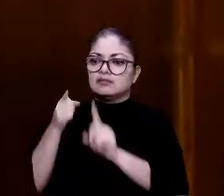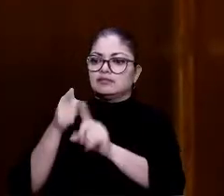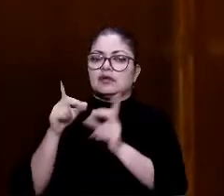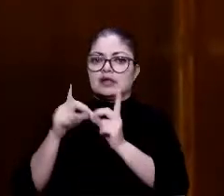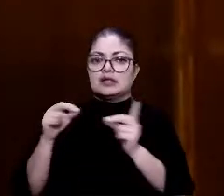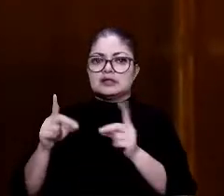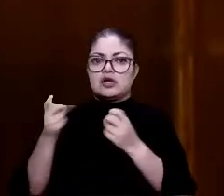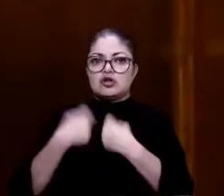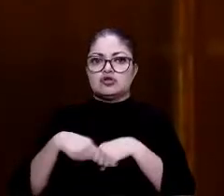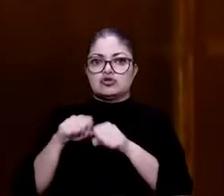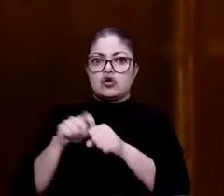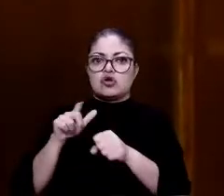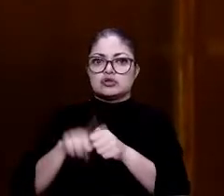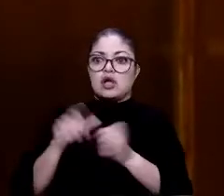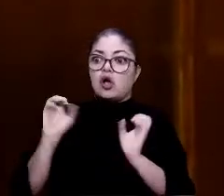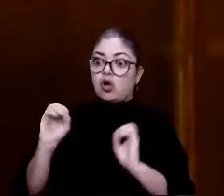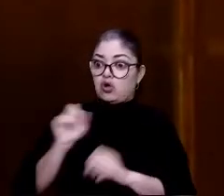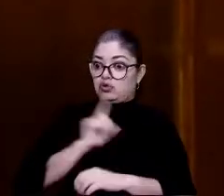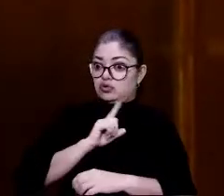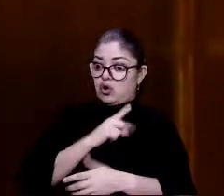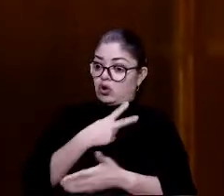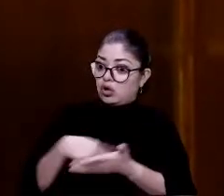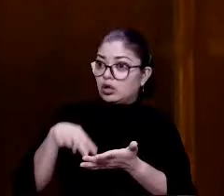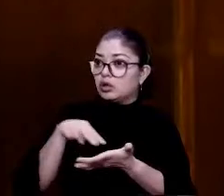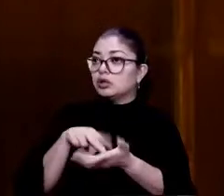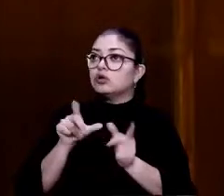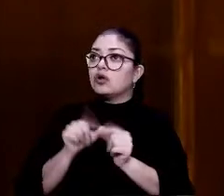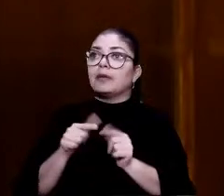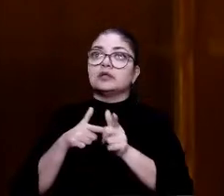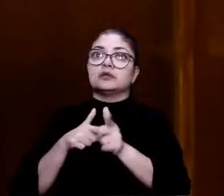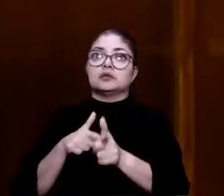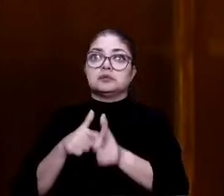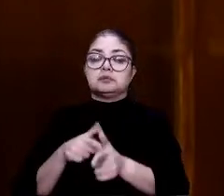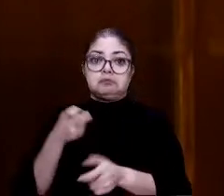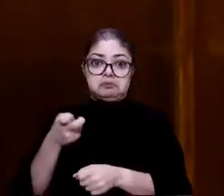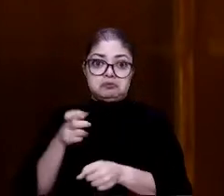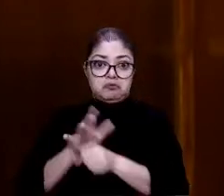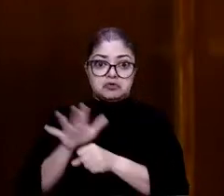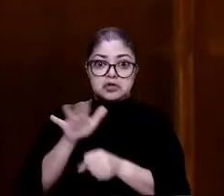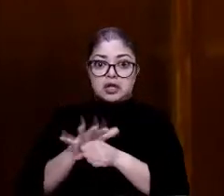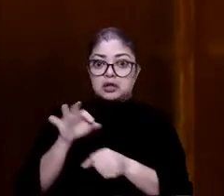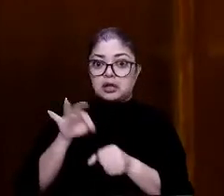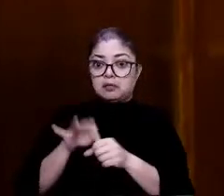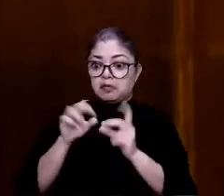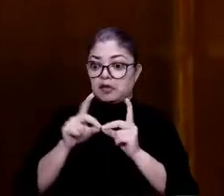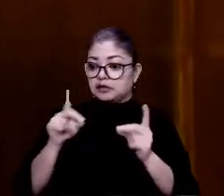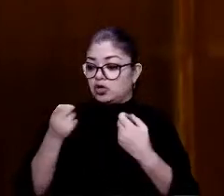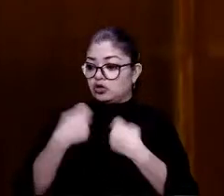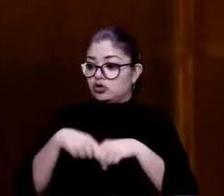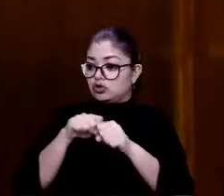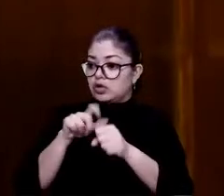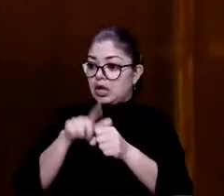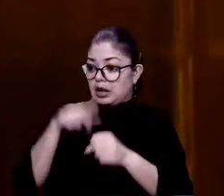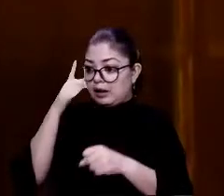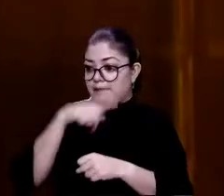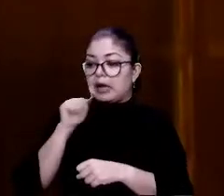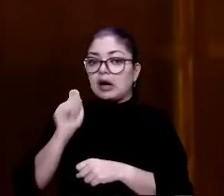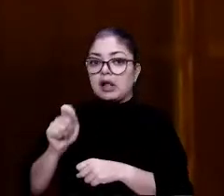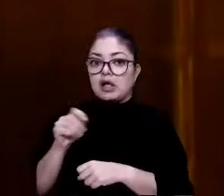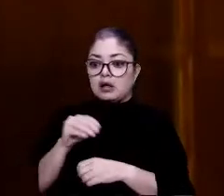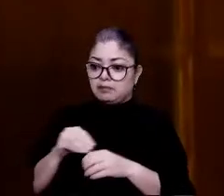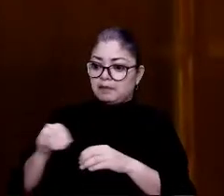desarrollo social? O solo venimos a dar continuidad a su insuficiente y electoral política de desarrollo social para recorrer